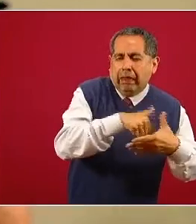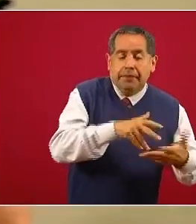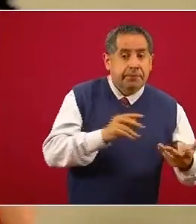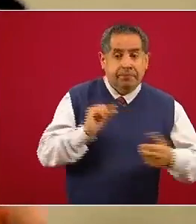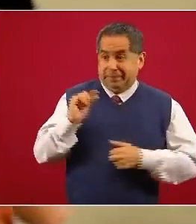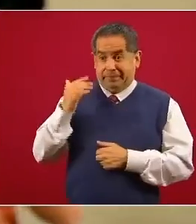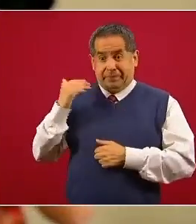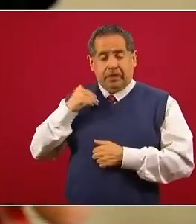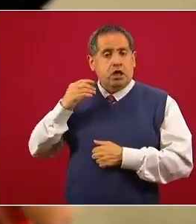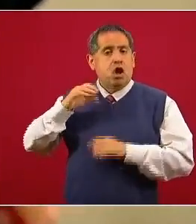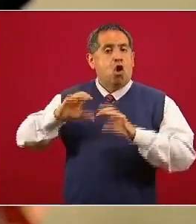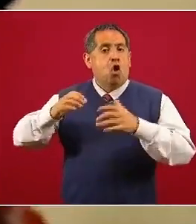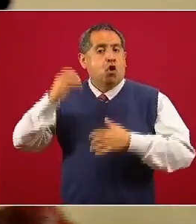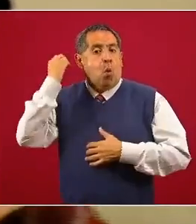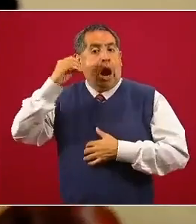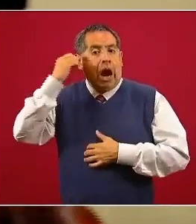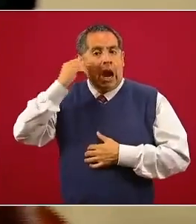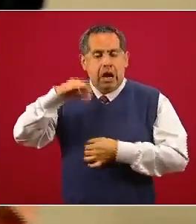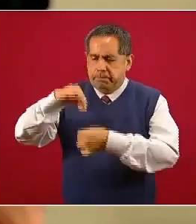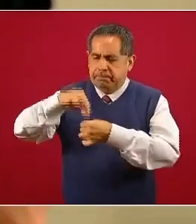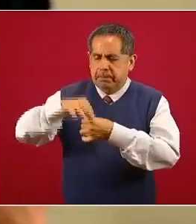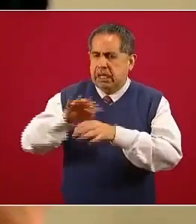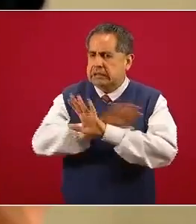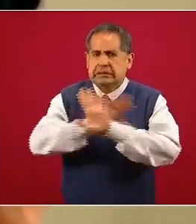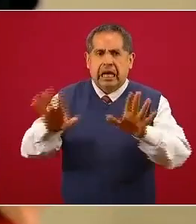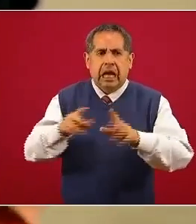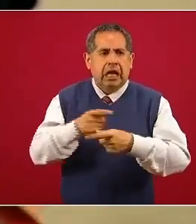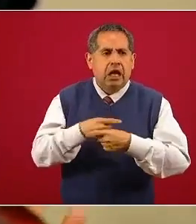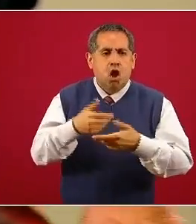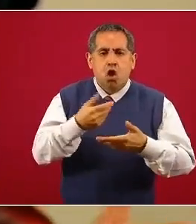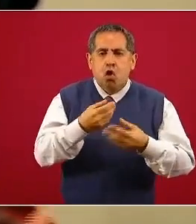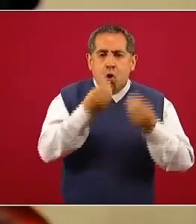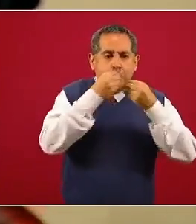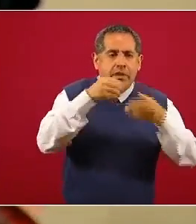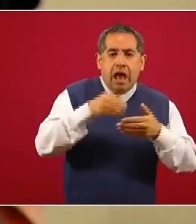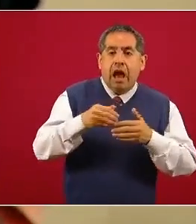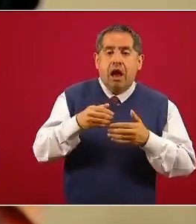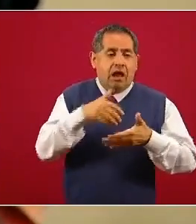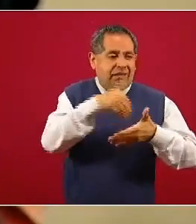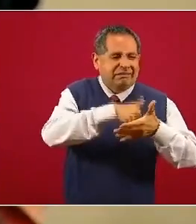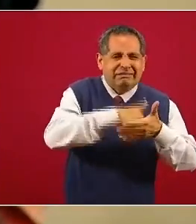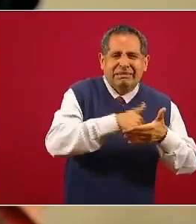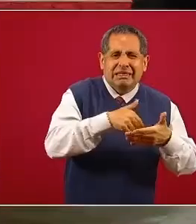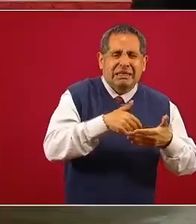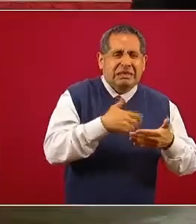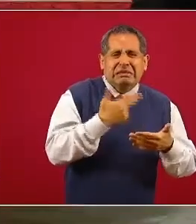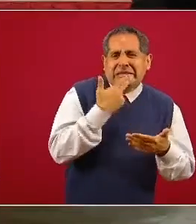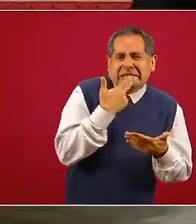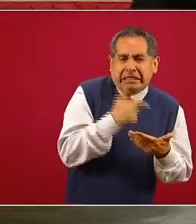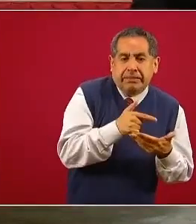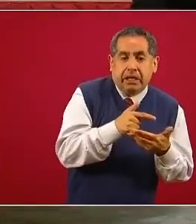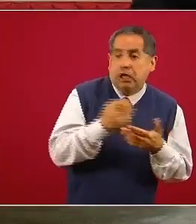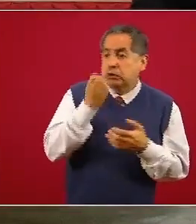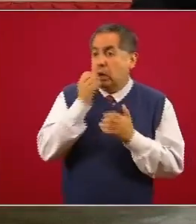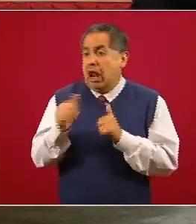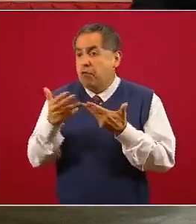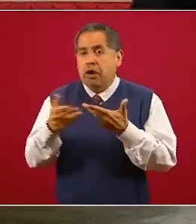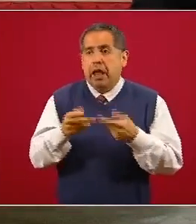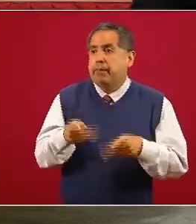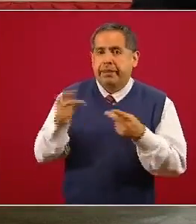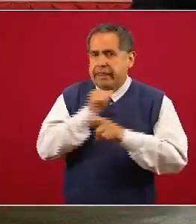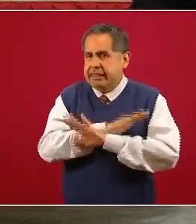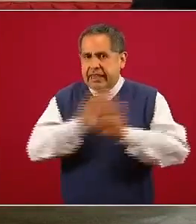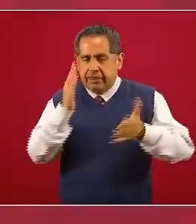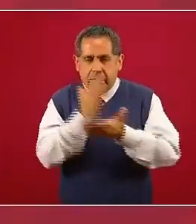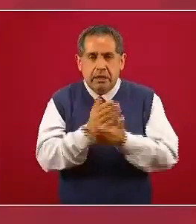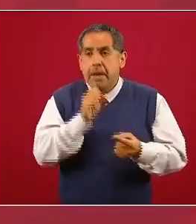de Oaxaca obviamente votó para que ya no se distribuya la comida chatarra a las afueras de las escuelas, y por supuesto también está Querétaro